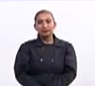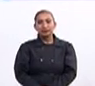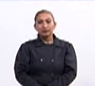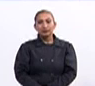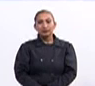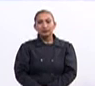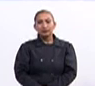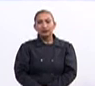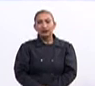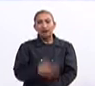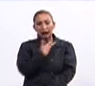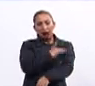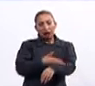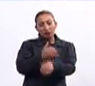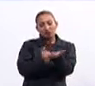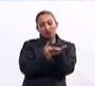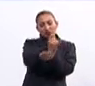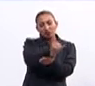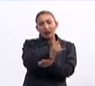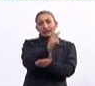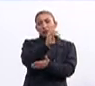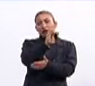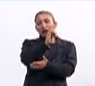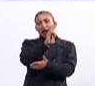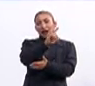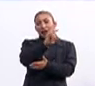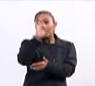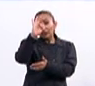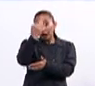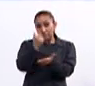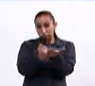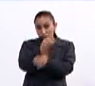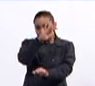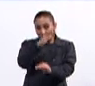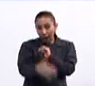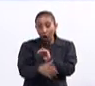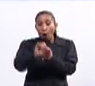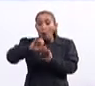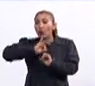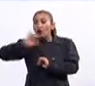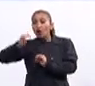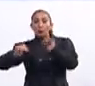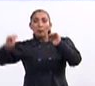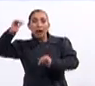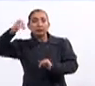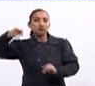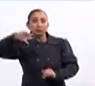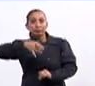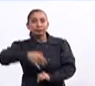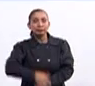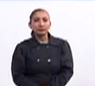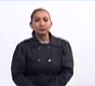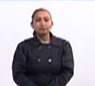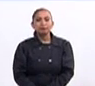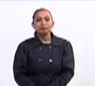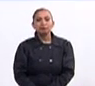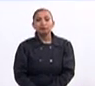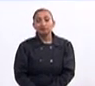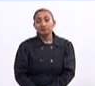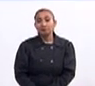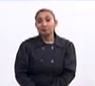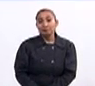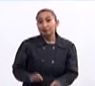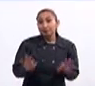¿Las resoluciones que lleva a cabo el Tribunal Federal son definitivas o hay algún poder superior? Bueno, pues es